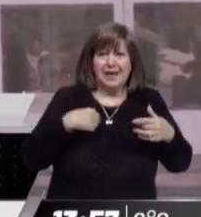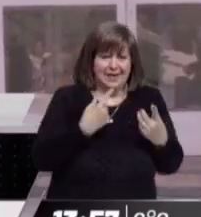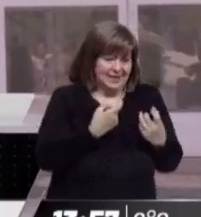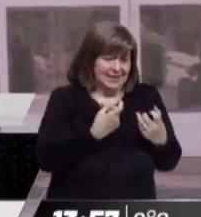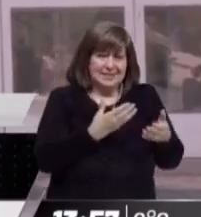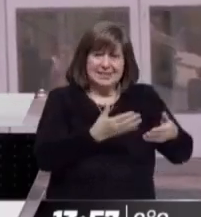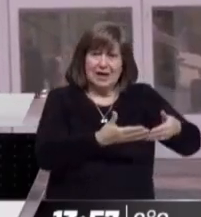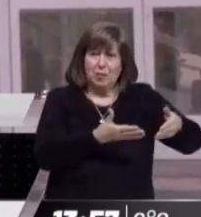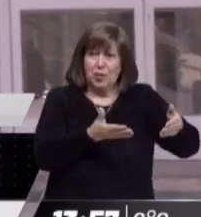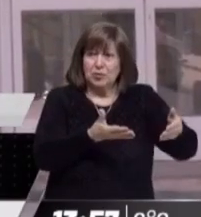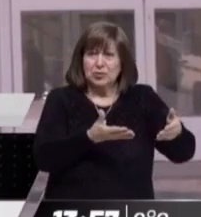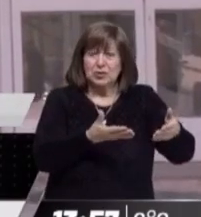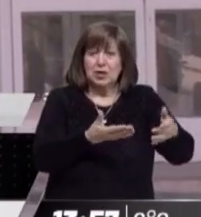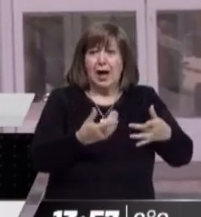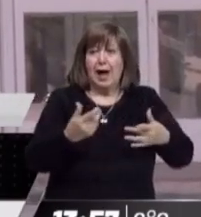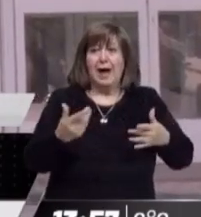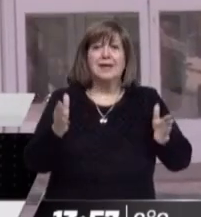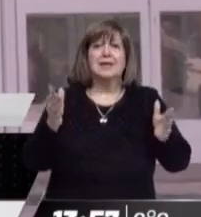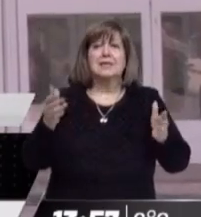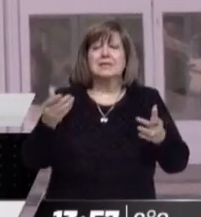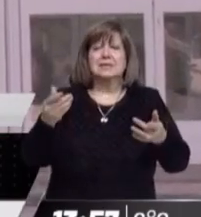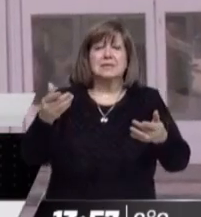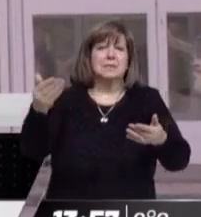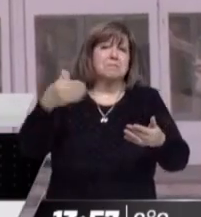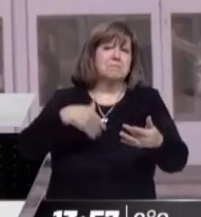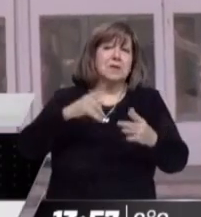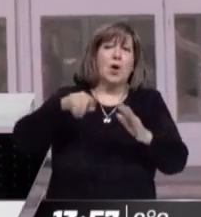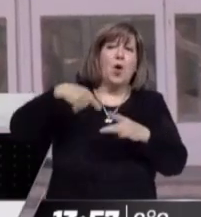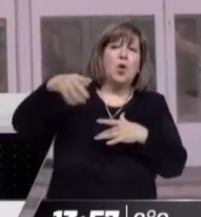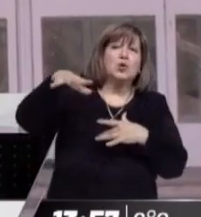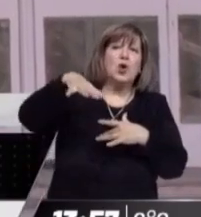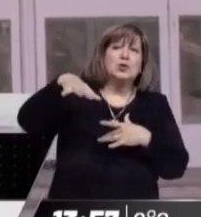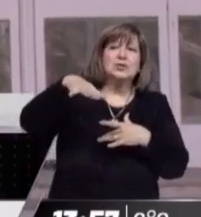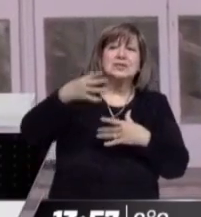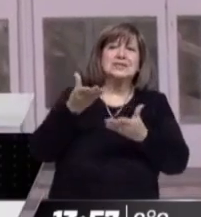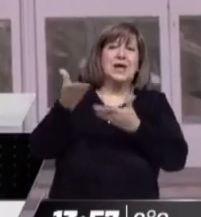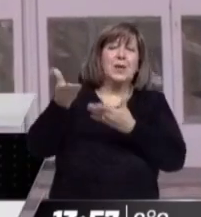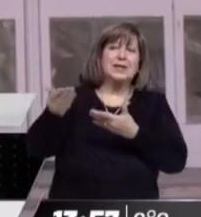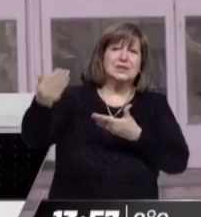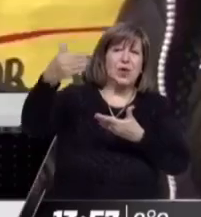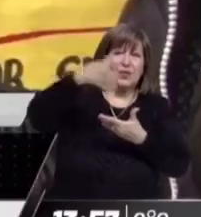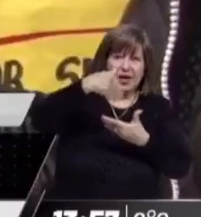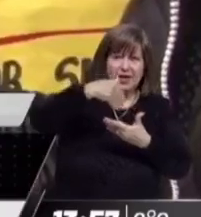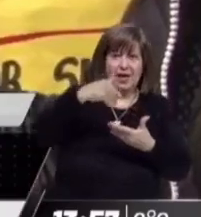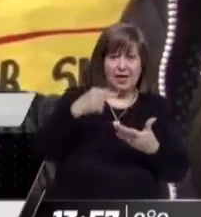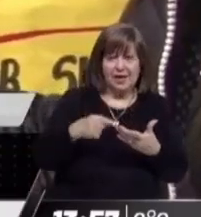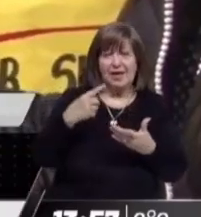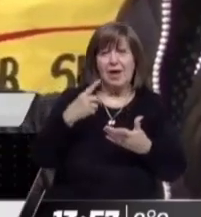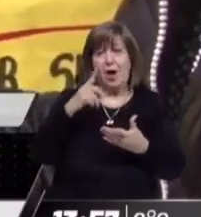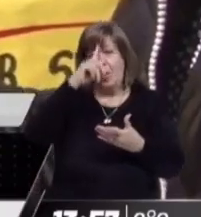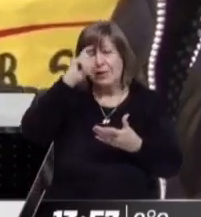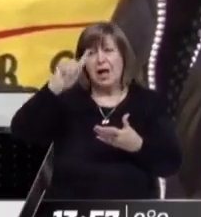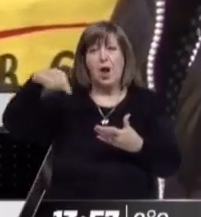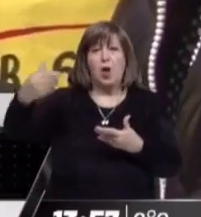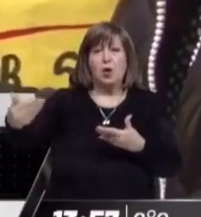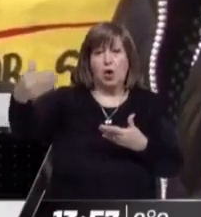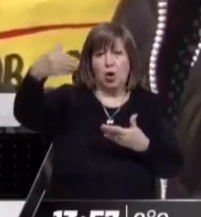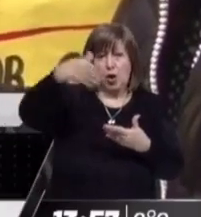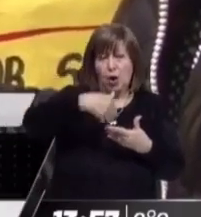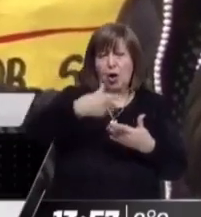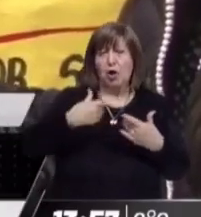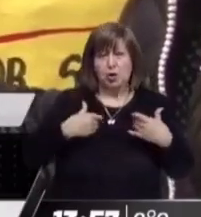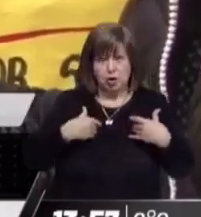necesitamos y nosotros recibimos pacientes de otros sectores, de otros servicios, de otras instituciones en las cuales